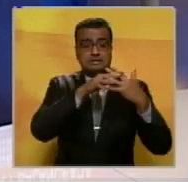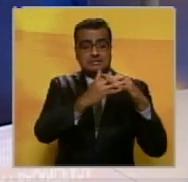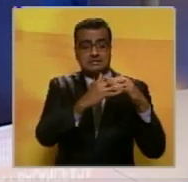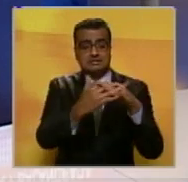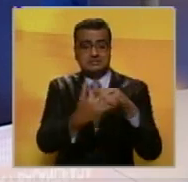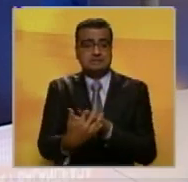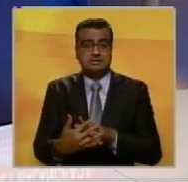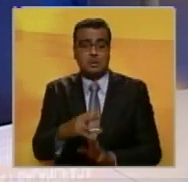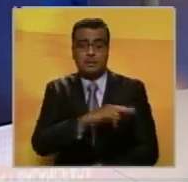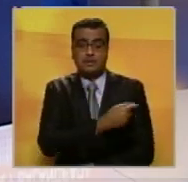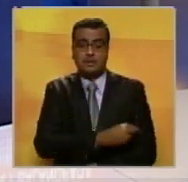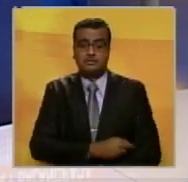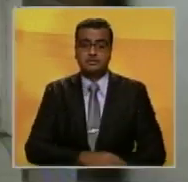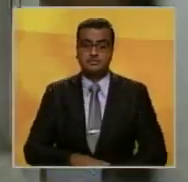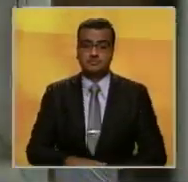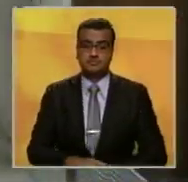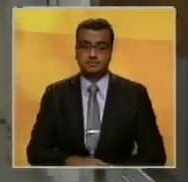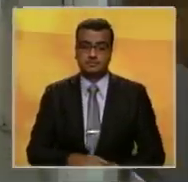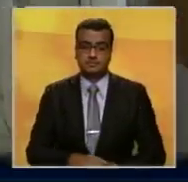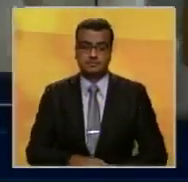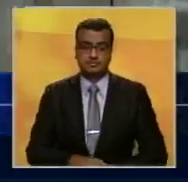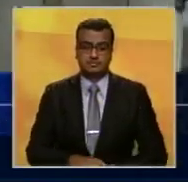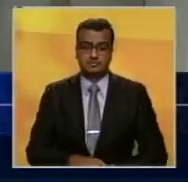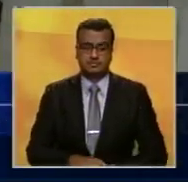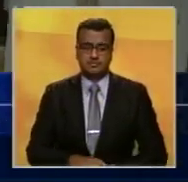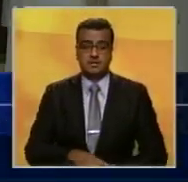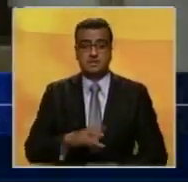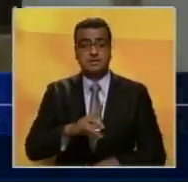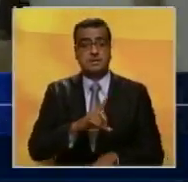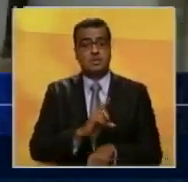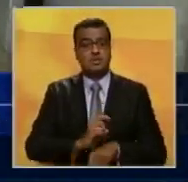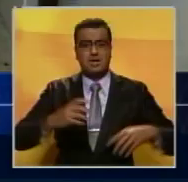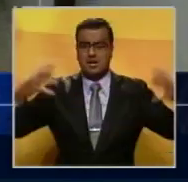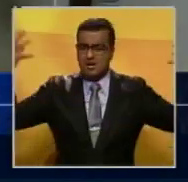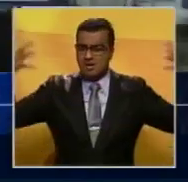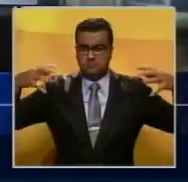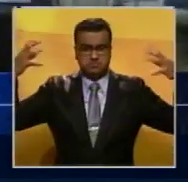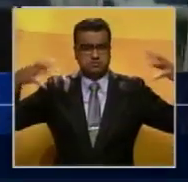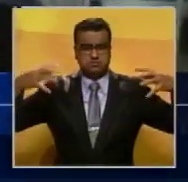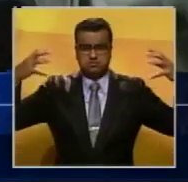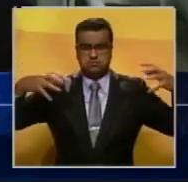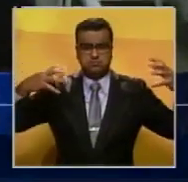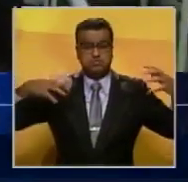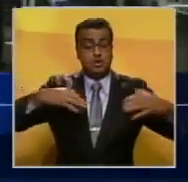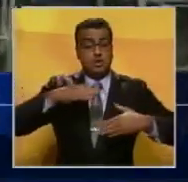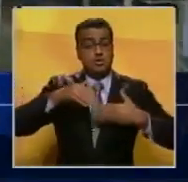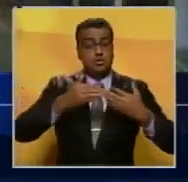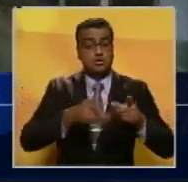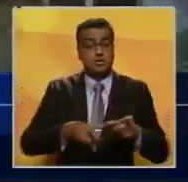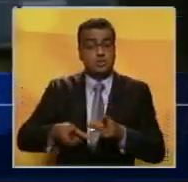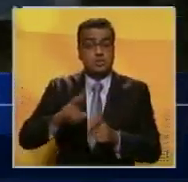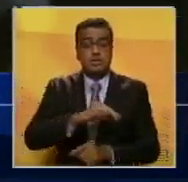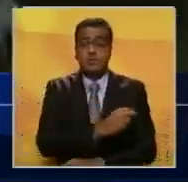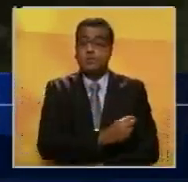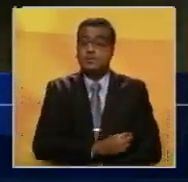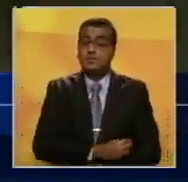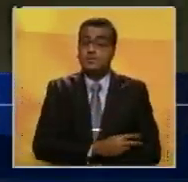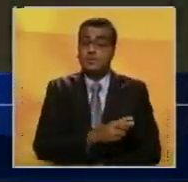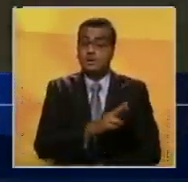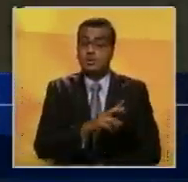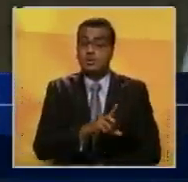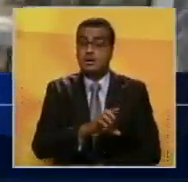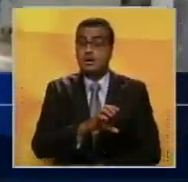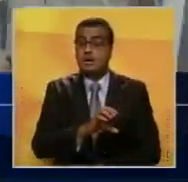las instalaciones. Al menos 7 horas de precipitaciones provocaron que todas las áreas del Hospital Materno Infantil Raúl